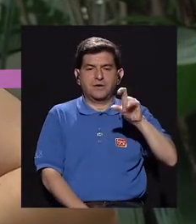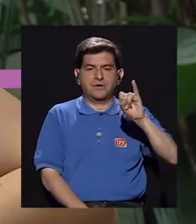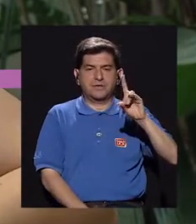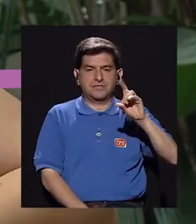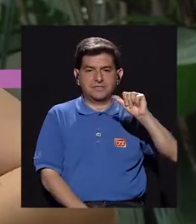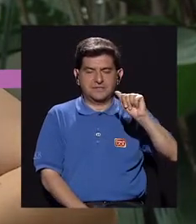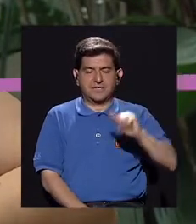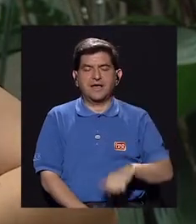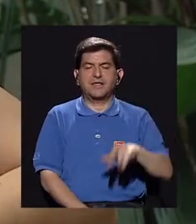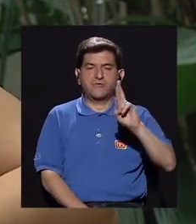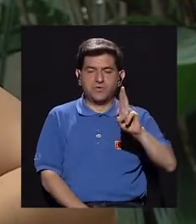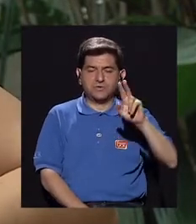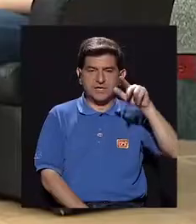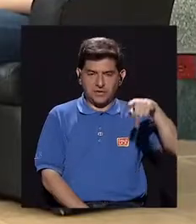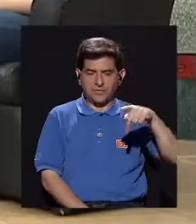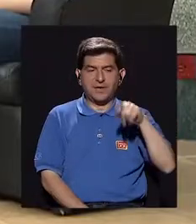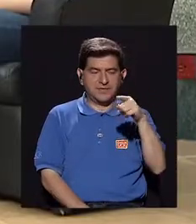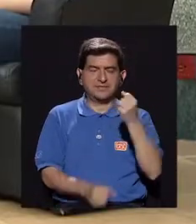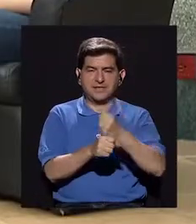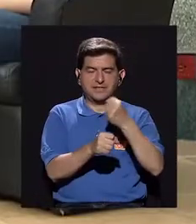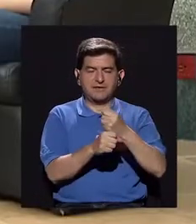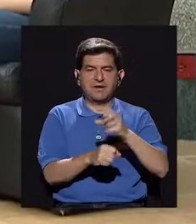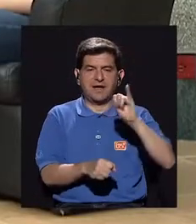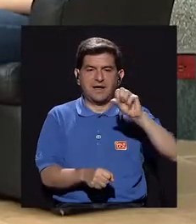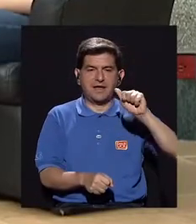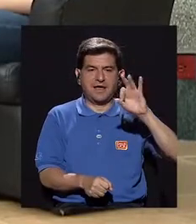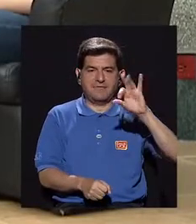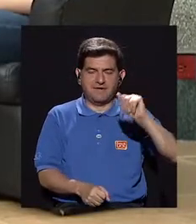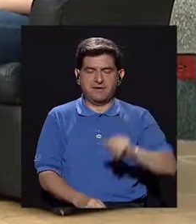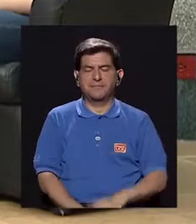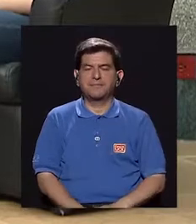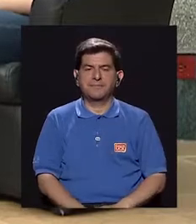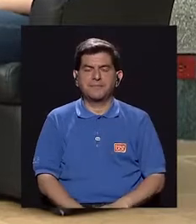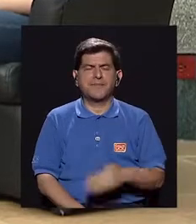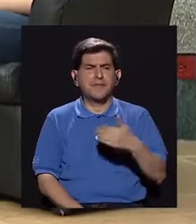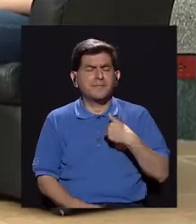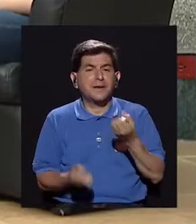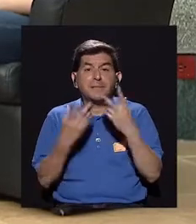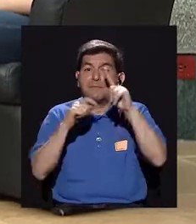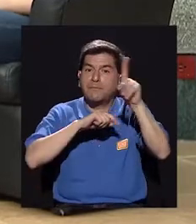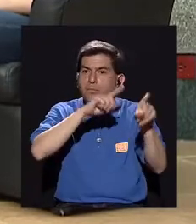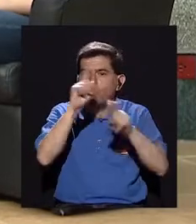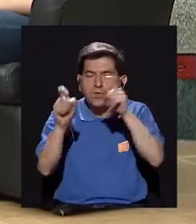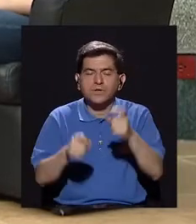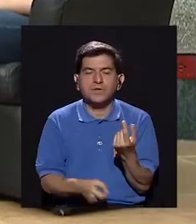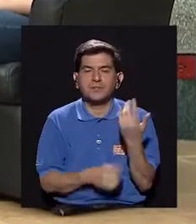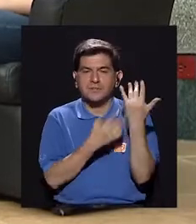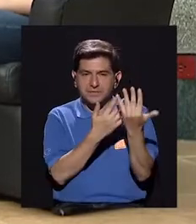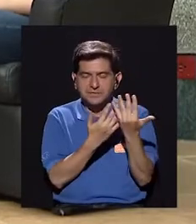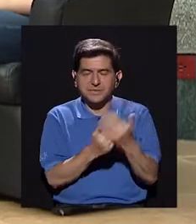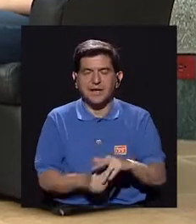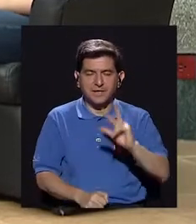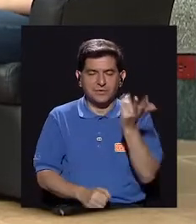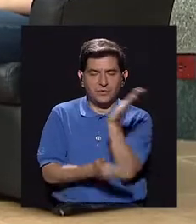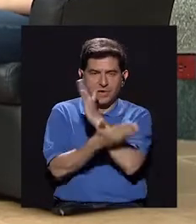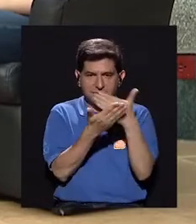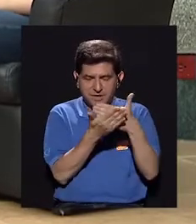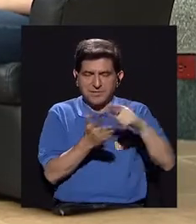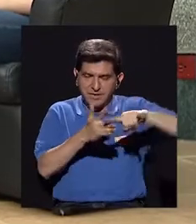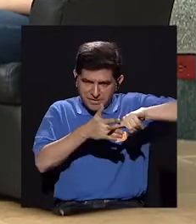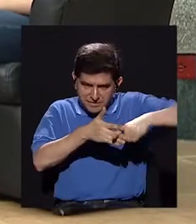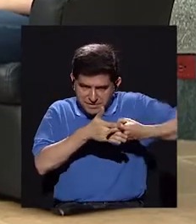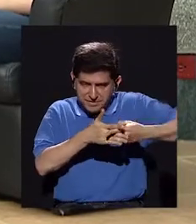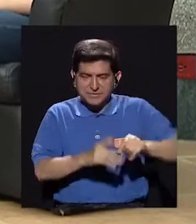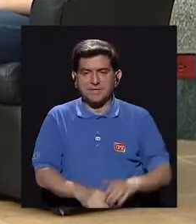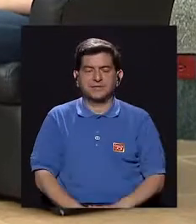la licenciada Roxana Pérez del IAFA. Y bien, Roxana, que tenemos muchas preguntas todavía pendientes en este tercer bloque que